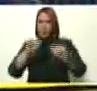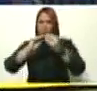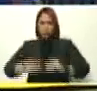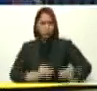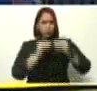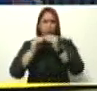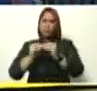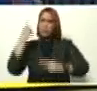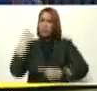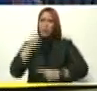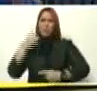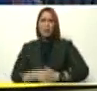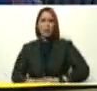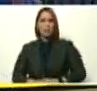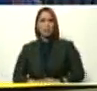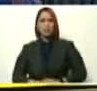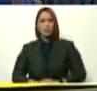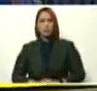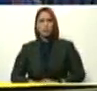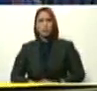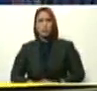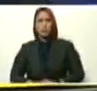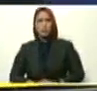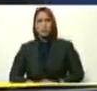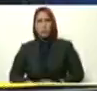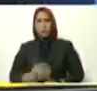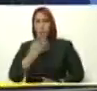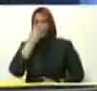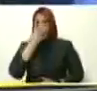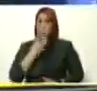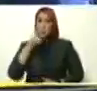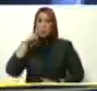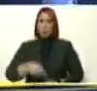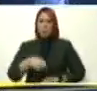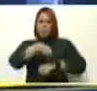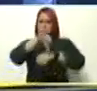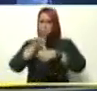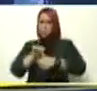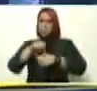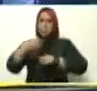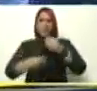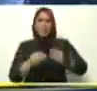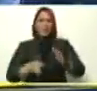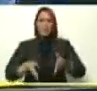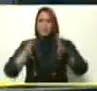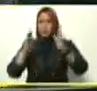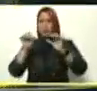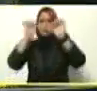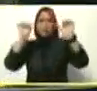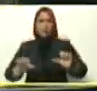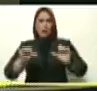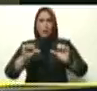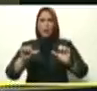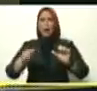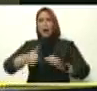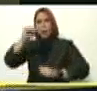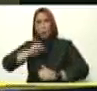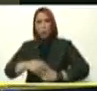la recuperación de la terapia intensiva, de los quirófanos, ascensores, sistemas de bombeo de